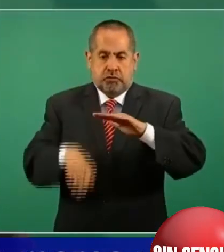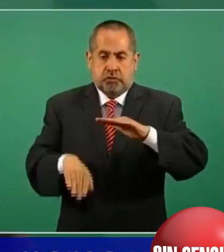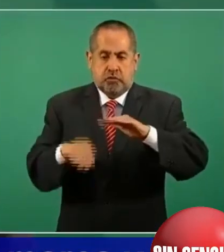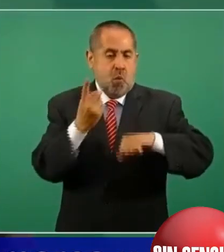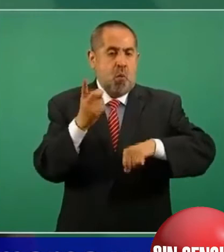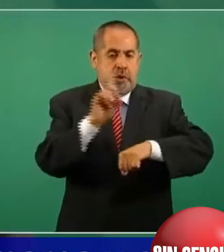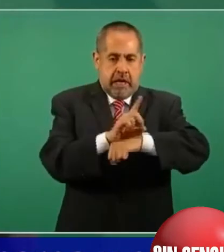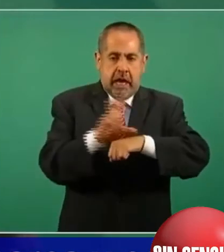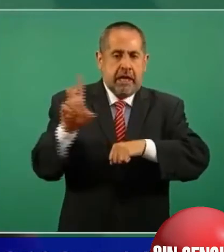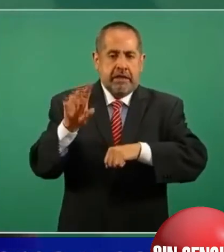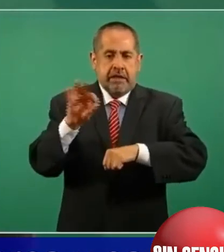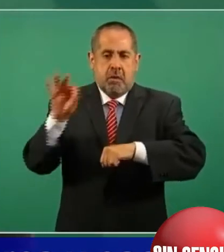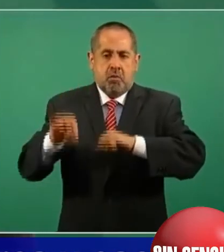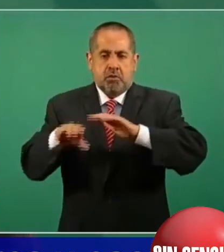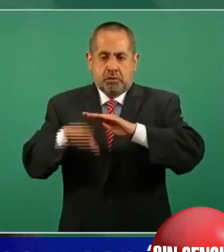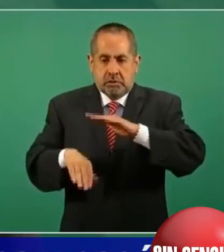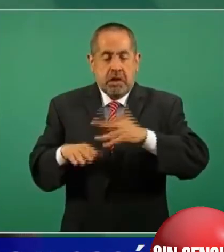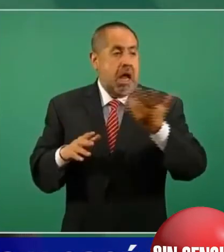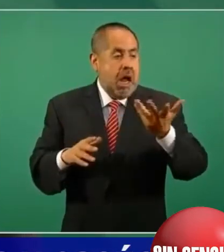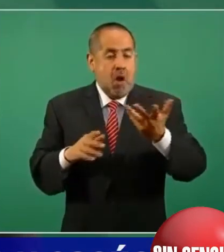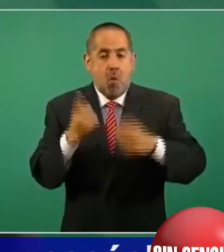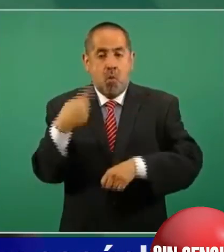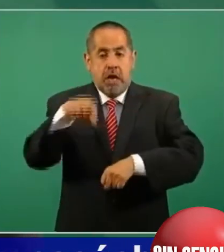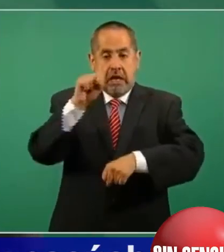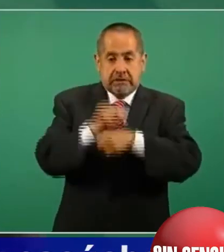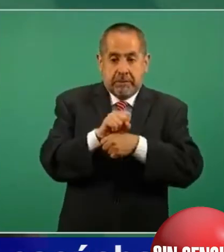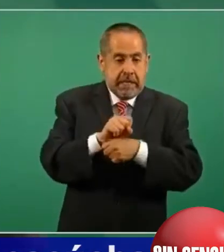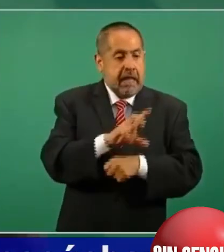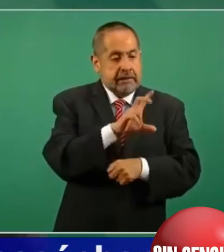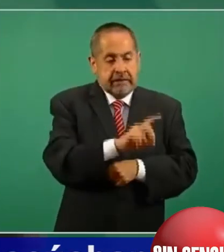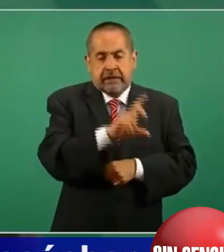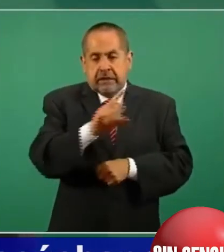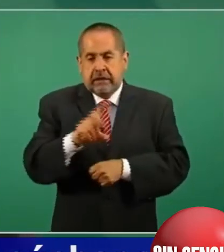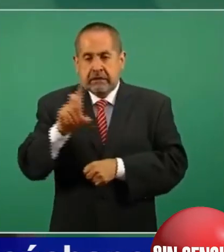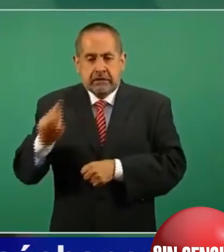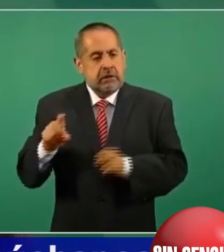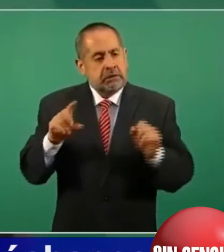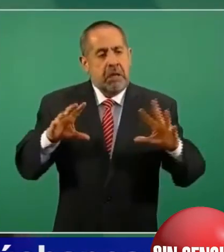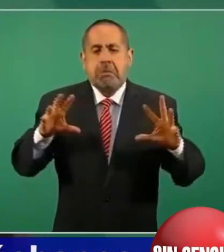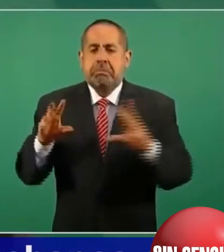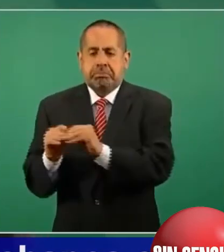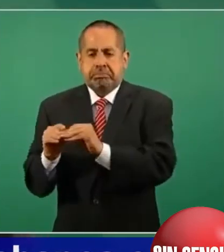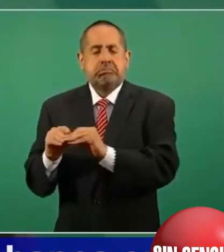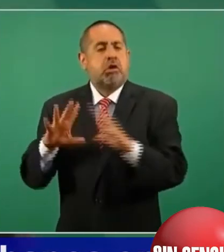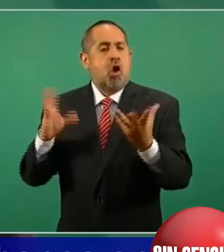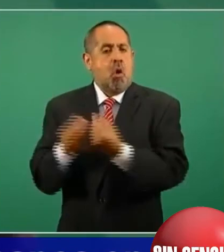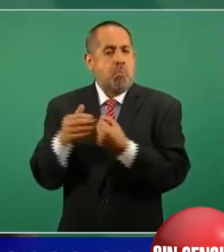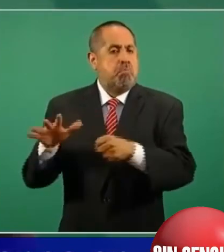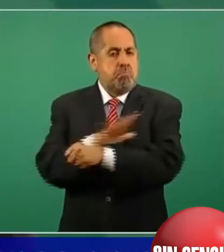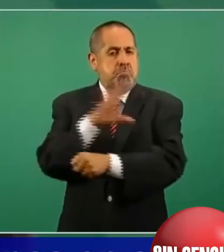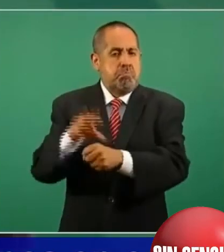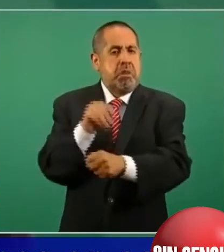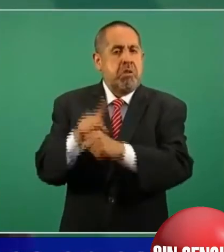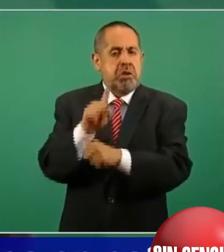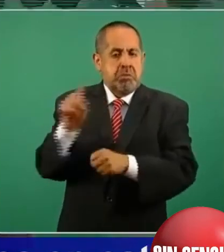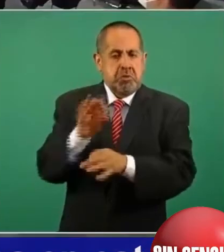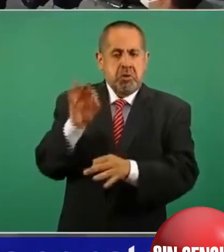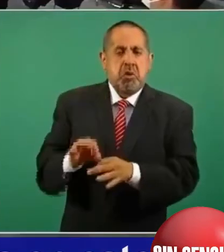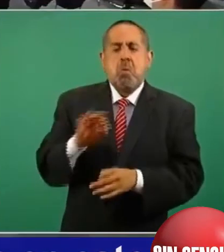día, de manera que a lo largo de la semana sí pueden ir la totalidad de niñas y niños que